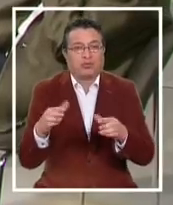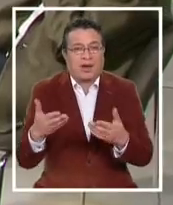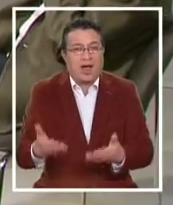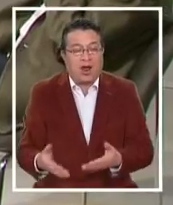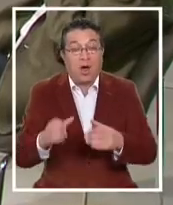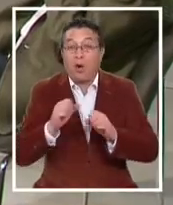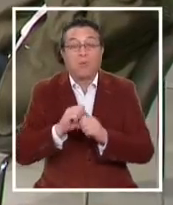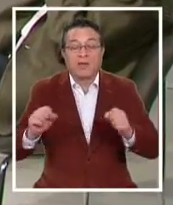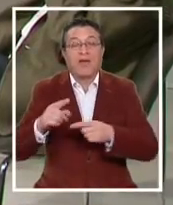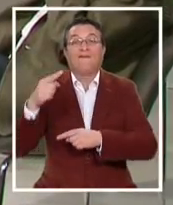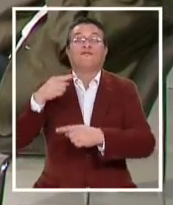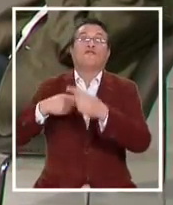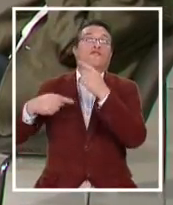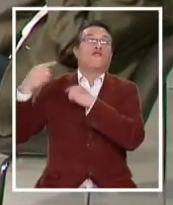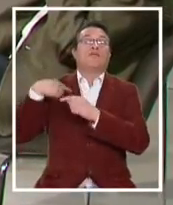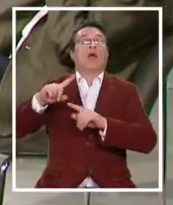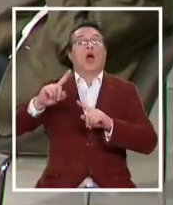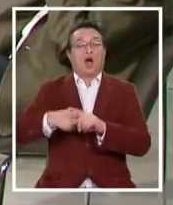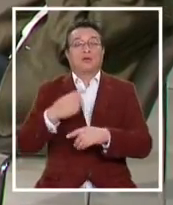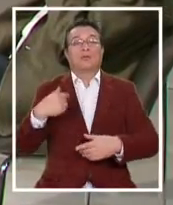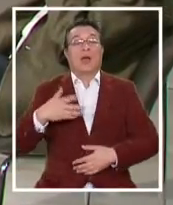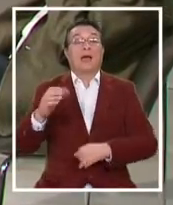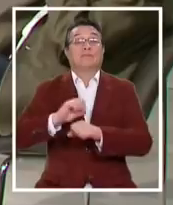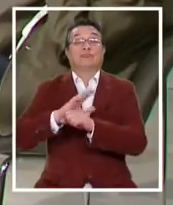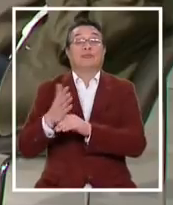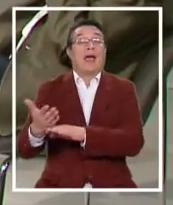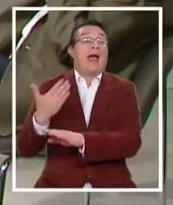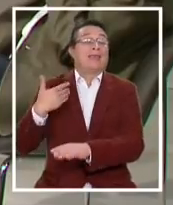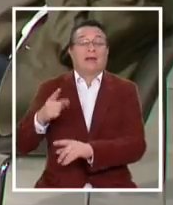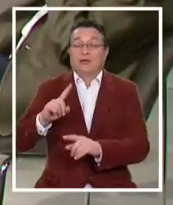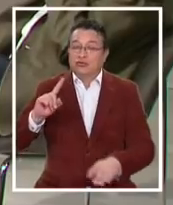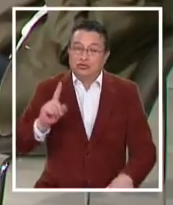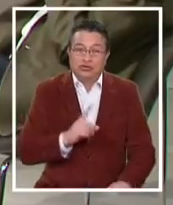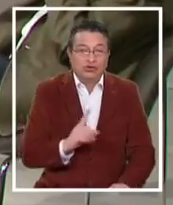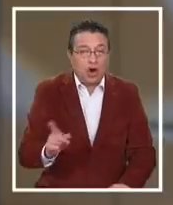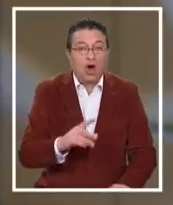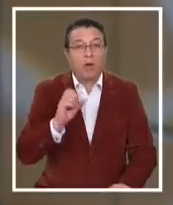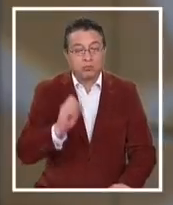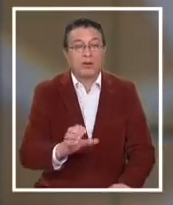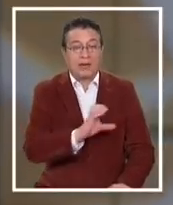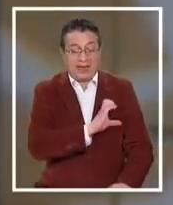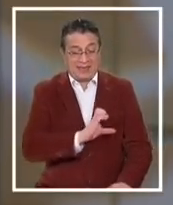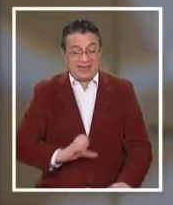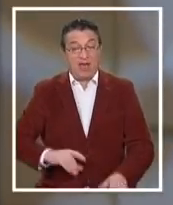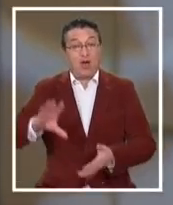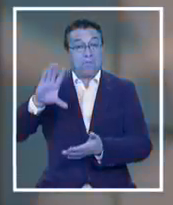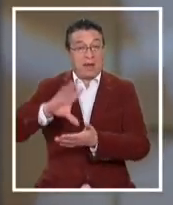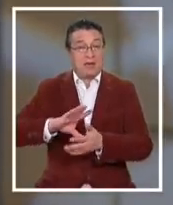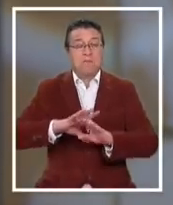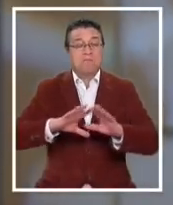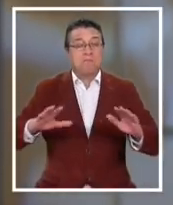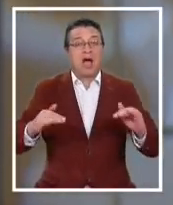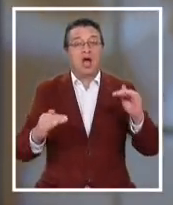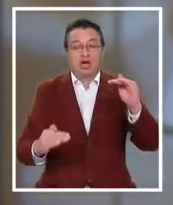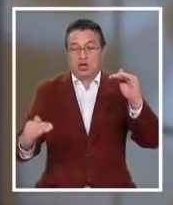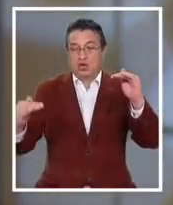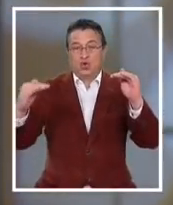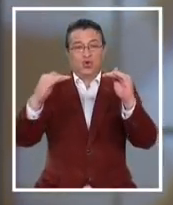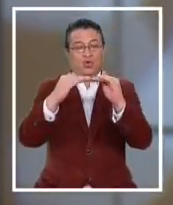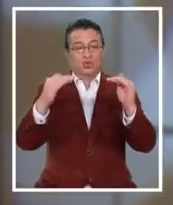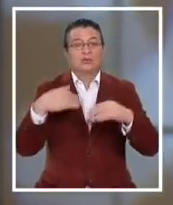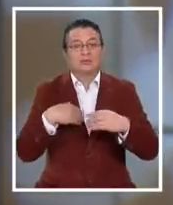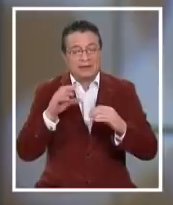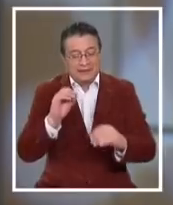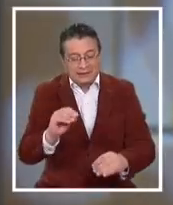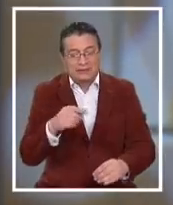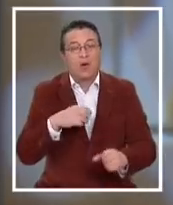sencillamente volver al punto cero de previo pandemia. Podemos generar un Estado y un país más justo. Y eso es lo que yo quiero invitar a los chilenos y chilenas que nos están